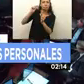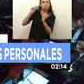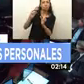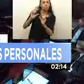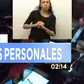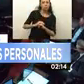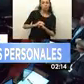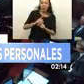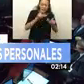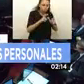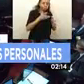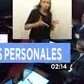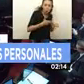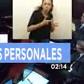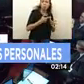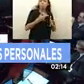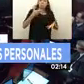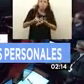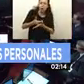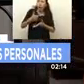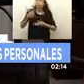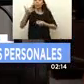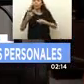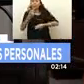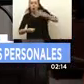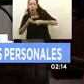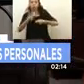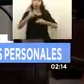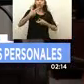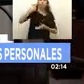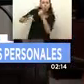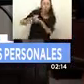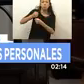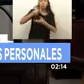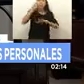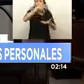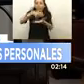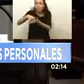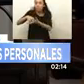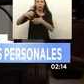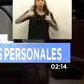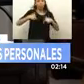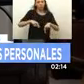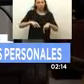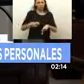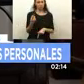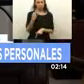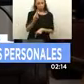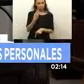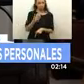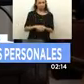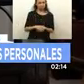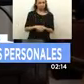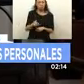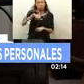producen invierten comercian tienen negocios industrias comercios empresas aquí en la Argentina no les